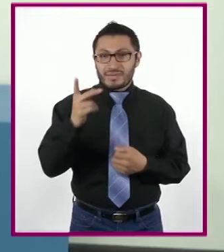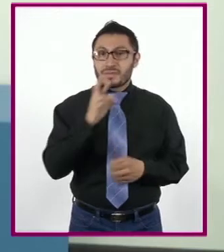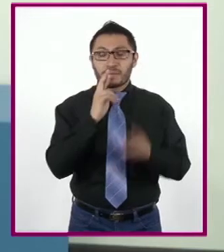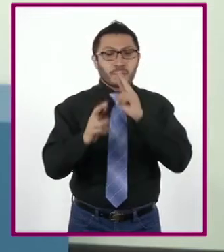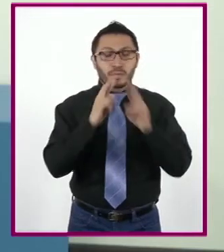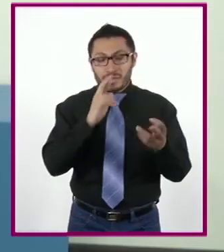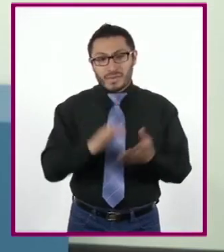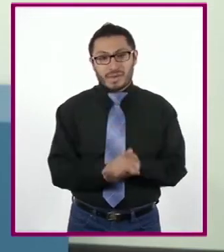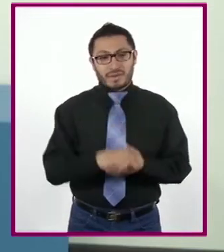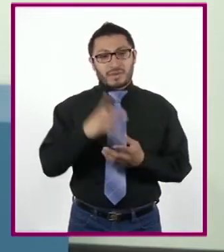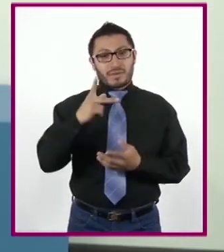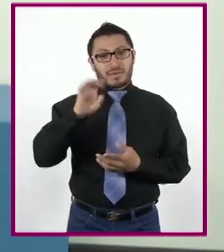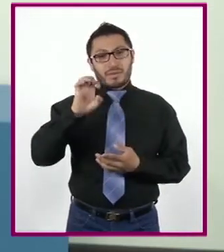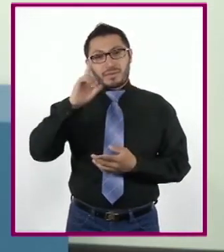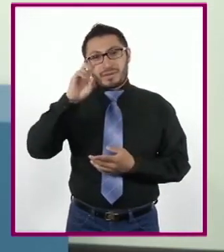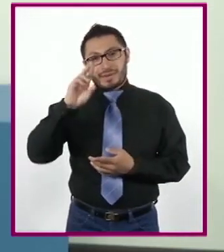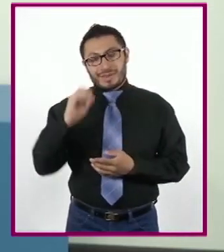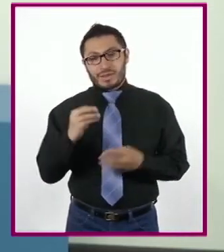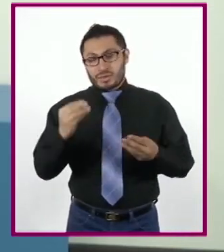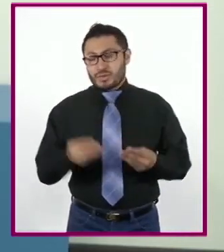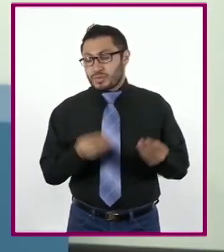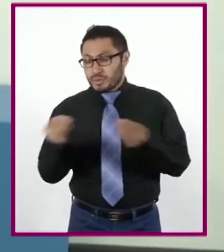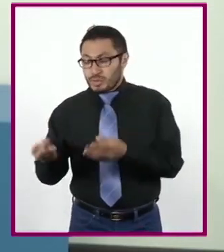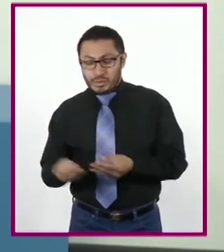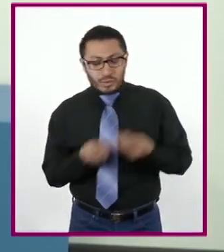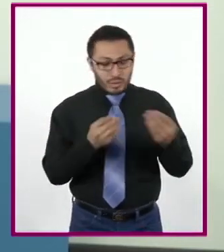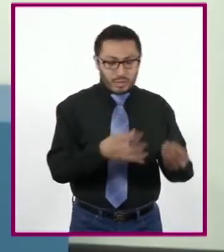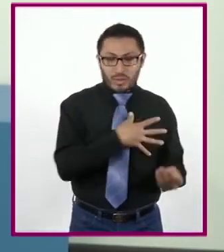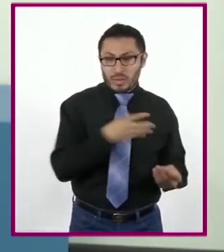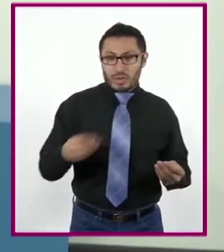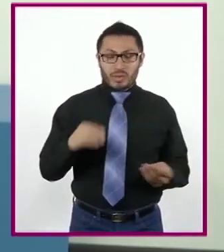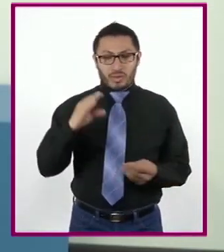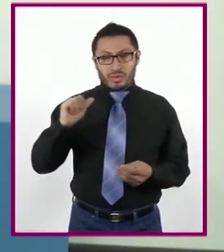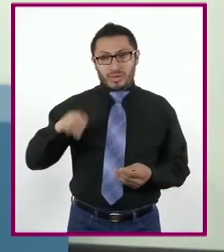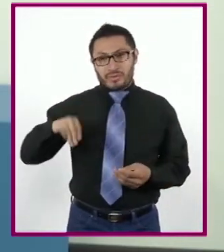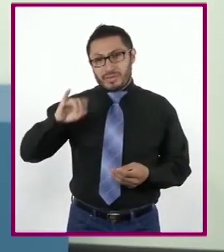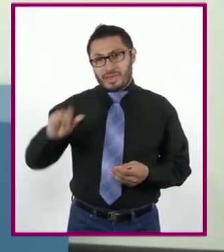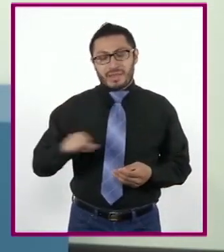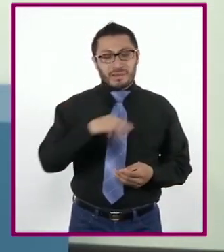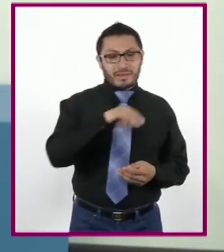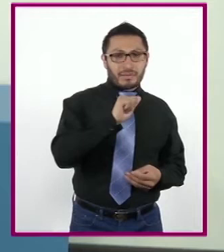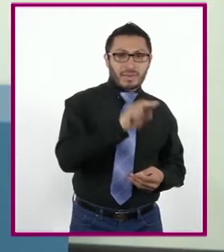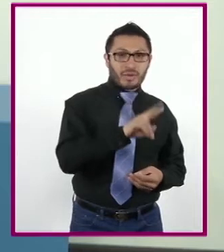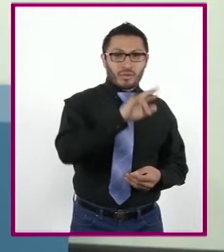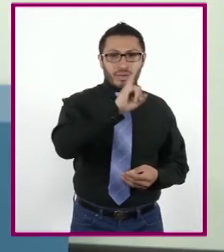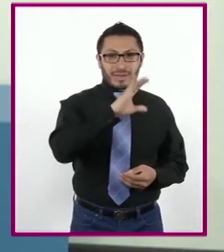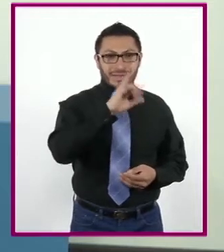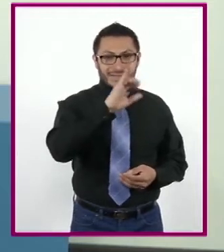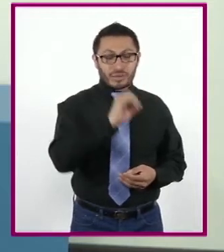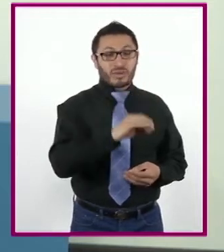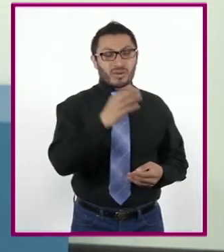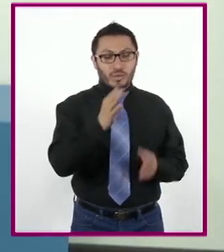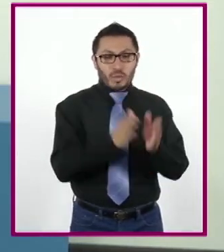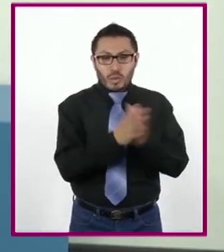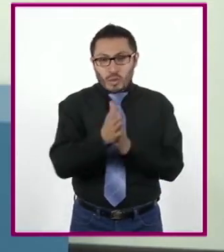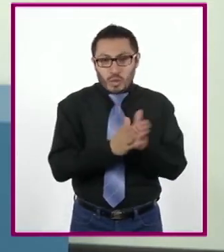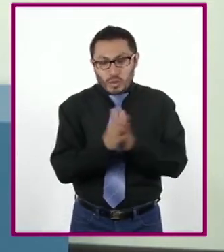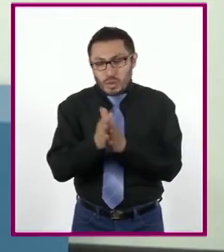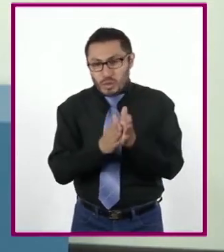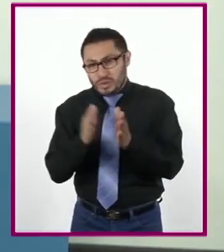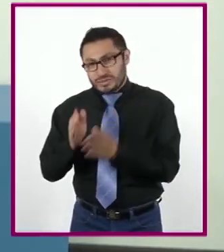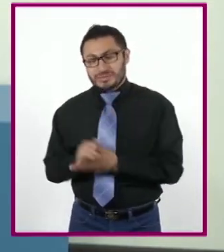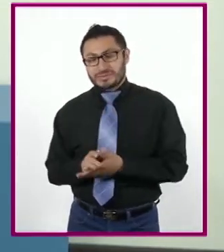Pedro le dio a sus hijos, Camila y Mauricio, un chocolate en forma de trapecio. Le